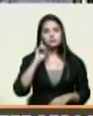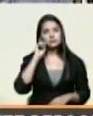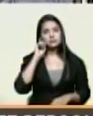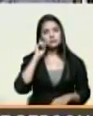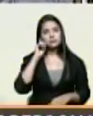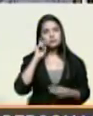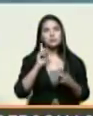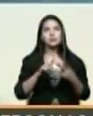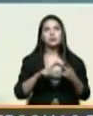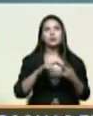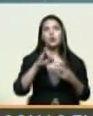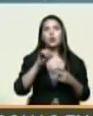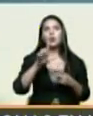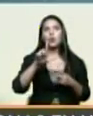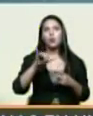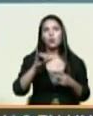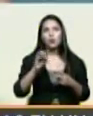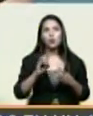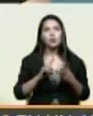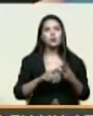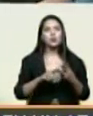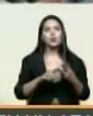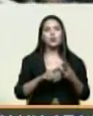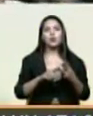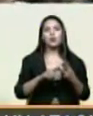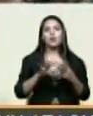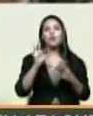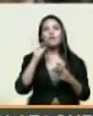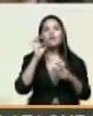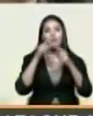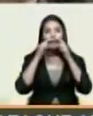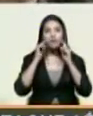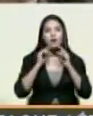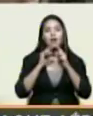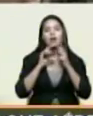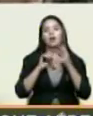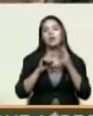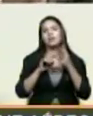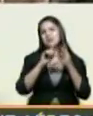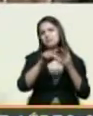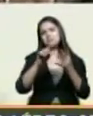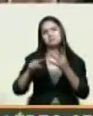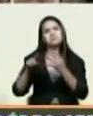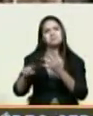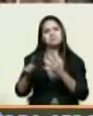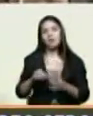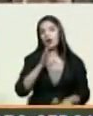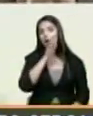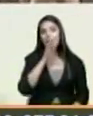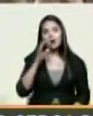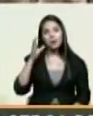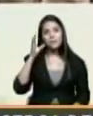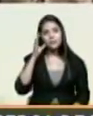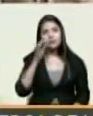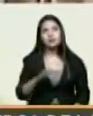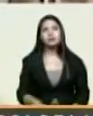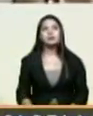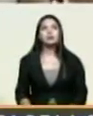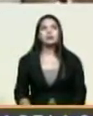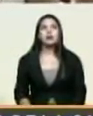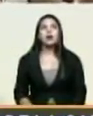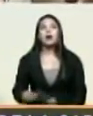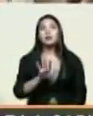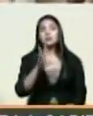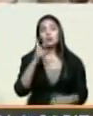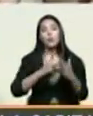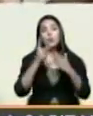Julio Borges, Miguel Pizarro, Freddy Guevara, Juan Requesén, Enrique Capriles Radonsky. Es un plan.